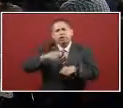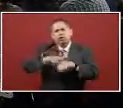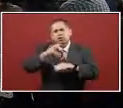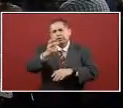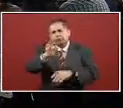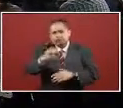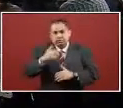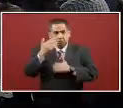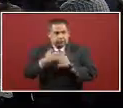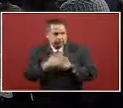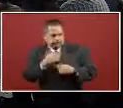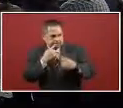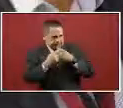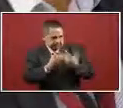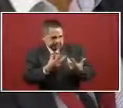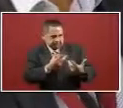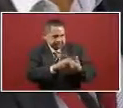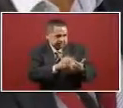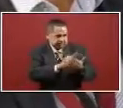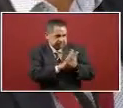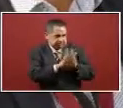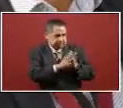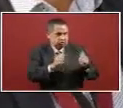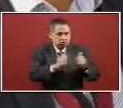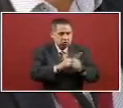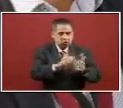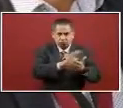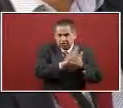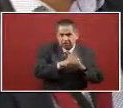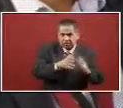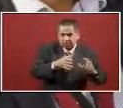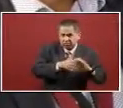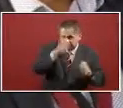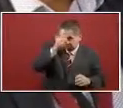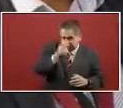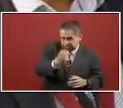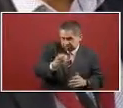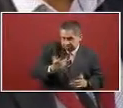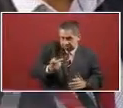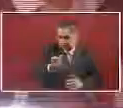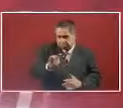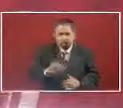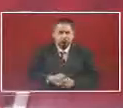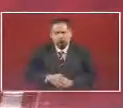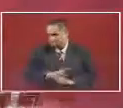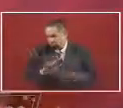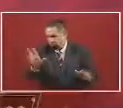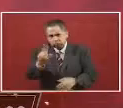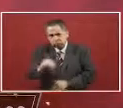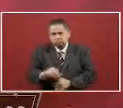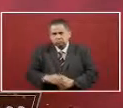¿Habrá negociación este sexenio con el crimen organizado? No.